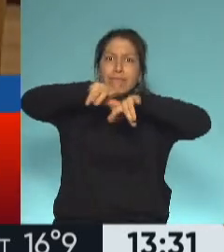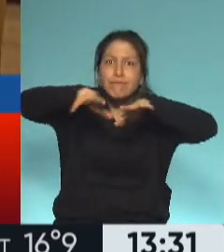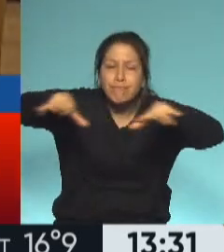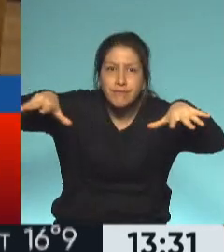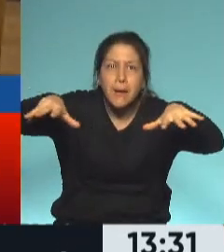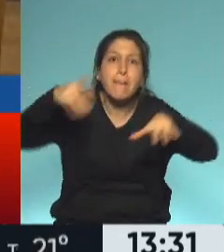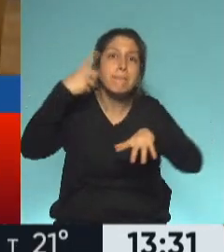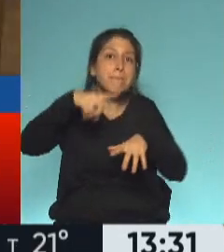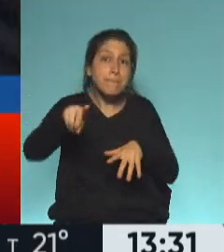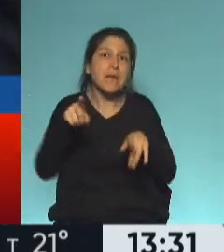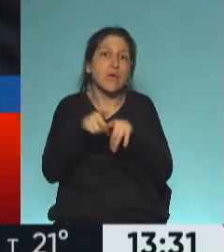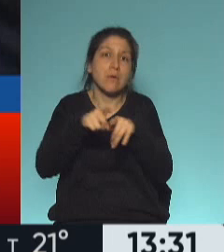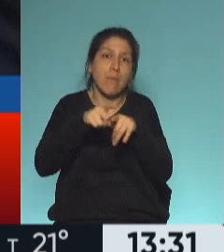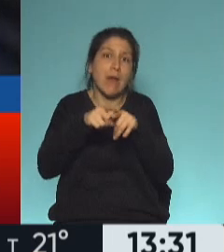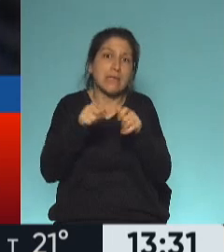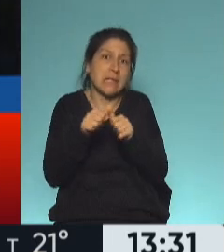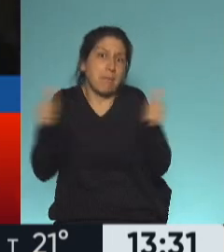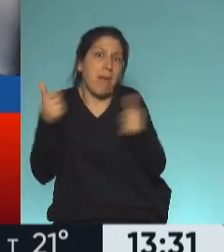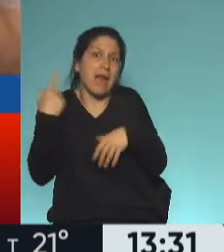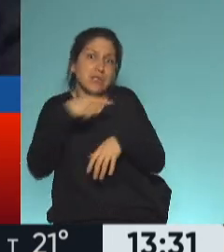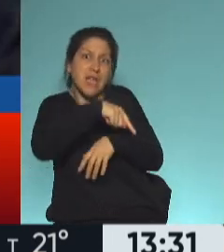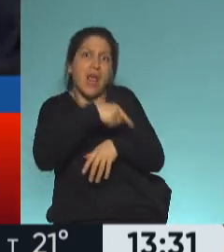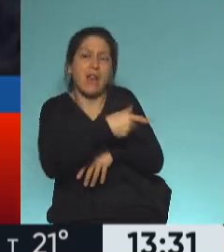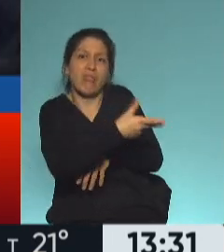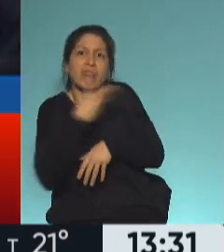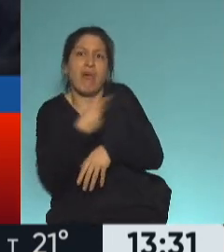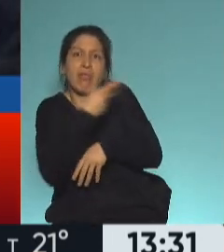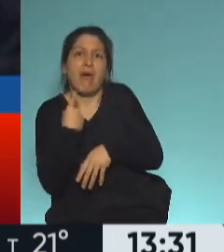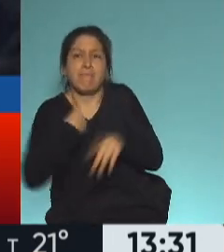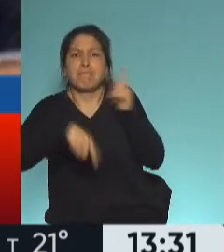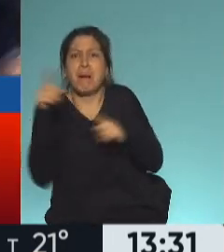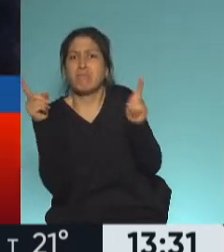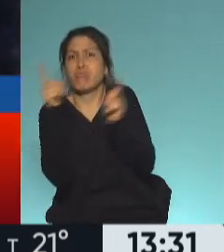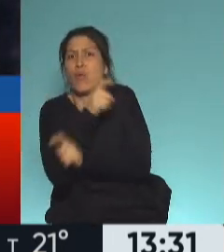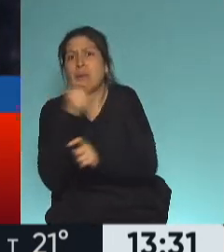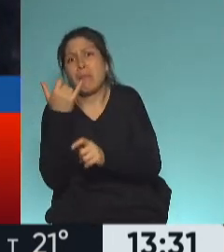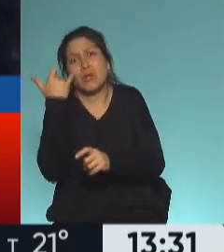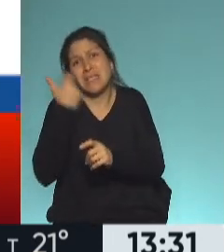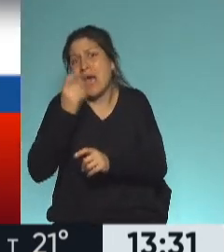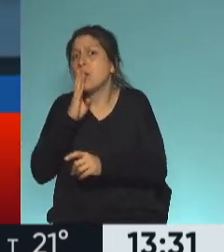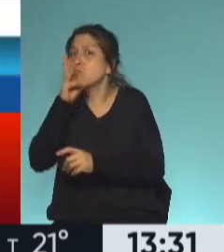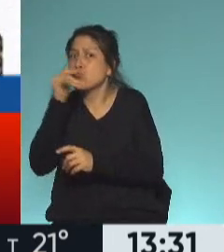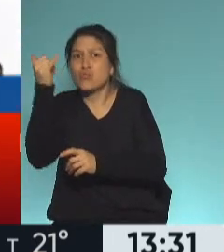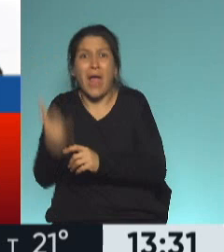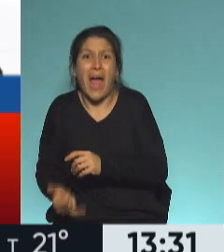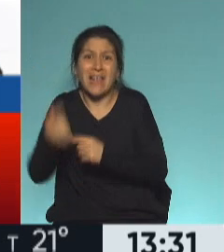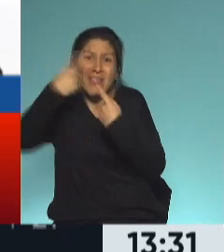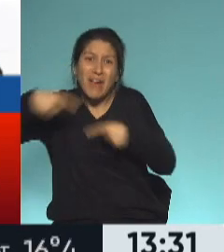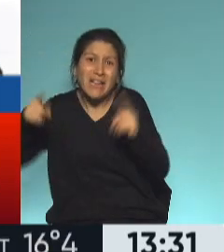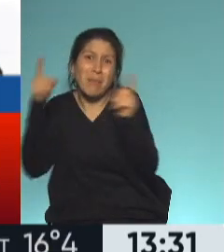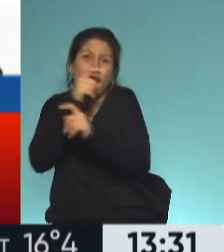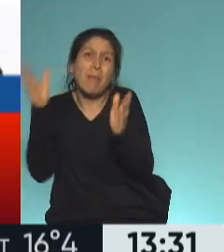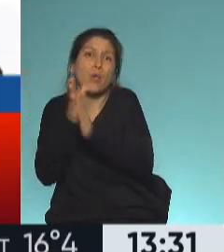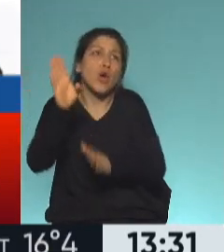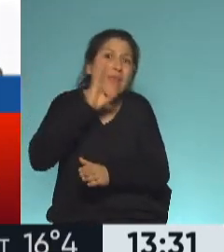podría desprenderse de Lukashenko si le suma demasiados problemas a los múltiples frentes que mantiene con Europa y los Estados